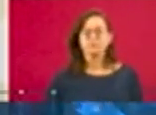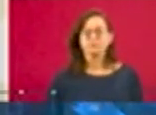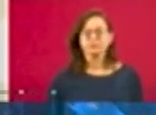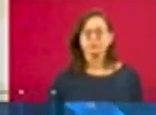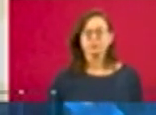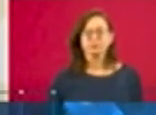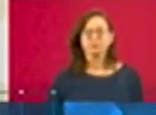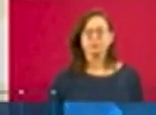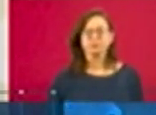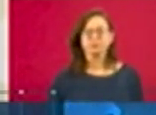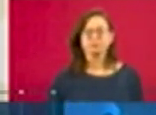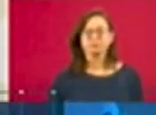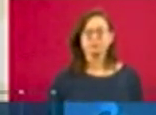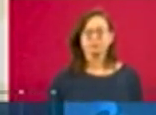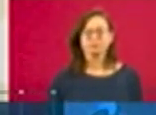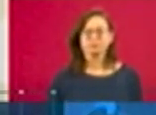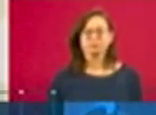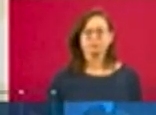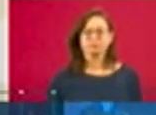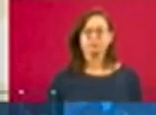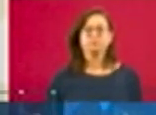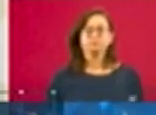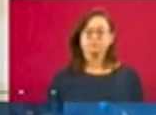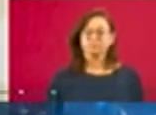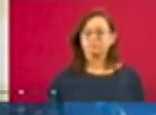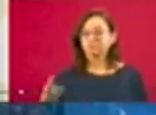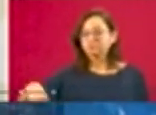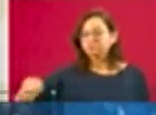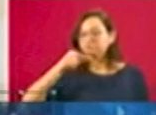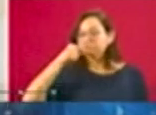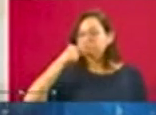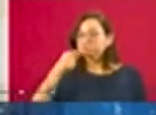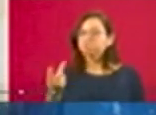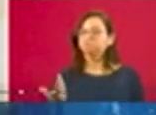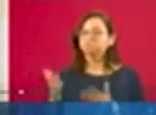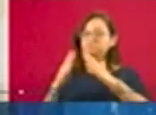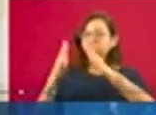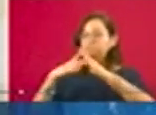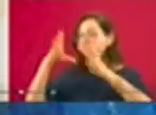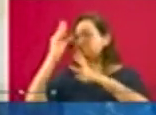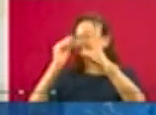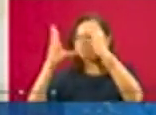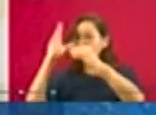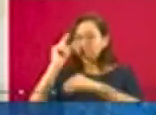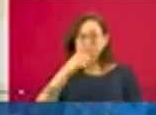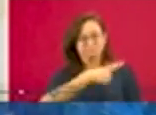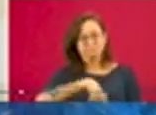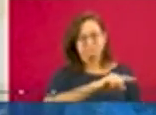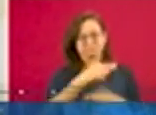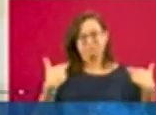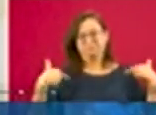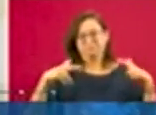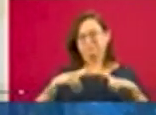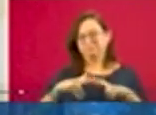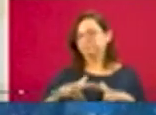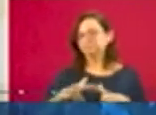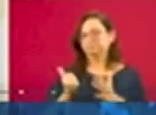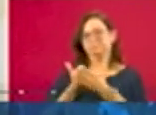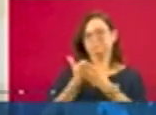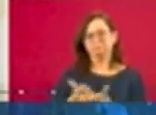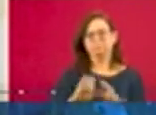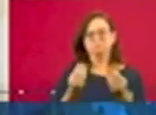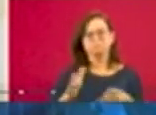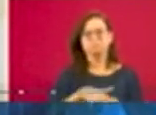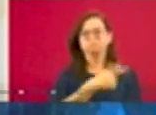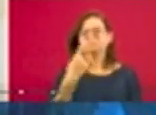muy importante, sobre todo porque logramos que la mayoría de las maestras y maestros pasaran el año junto con